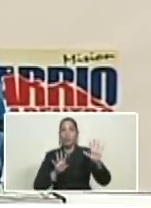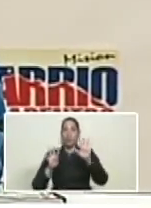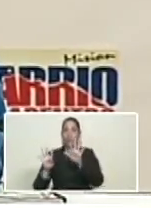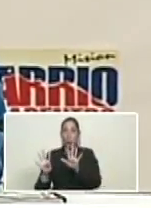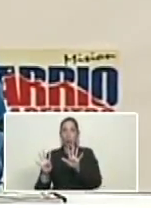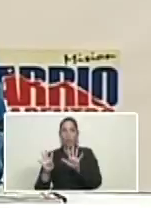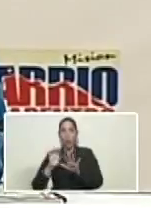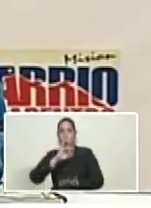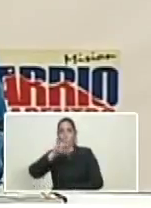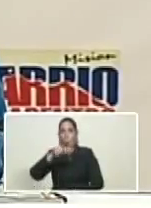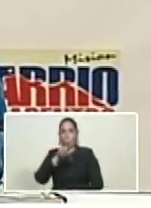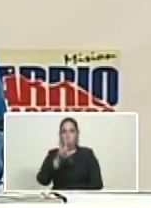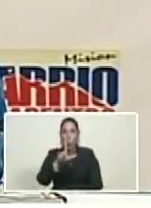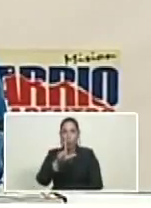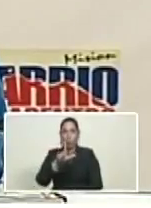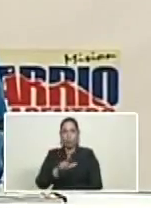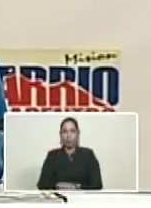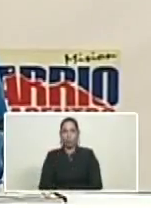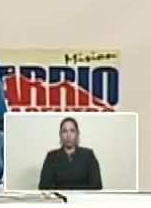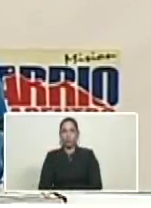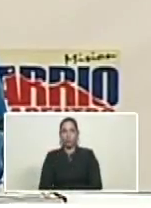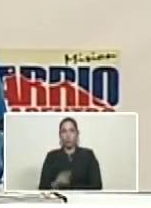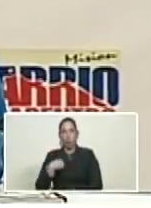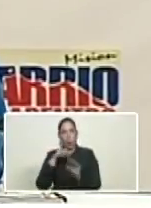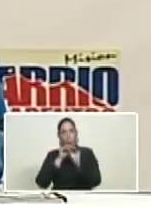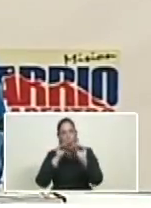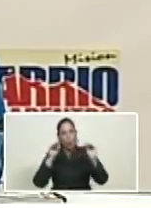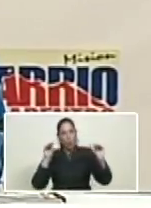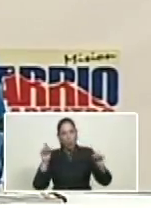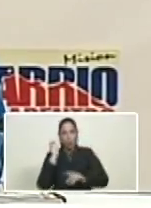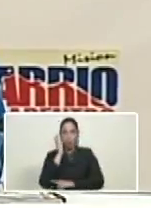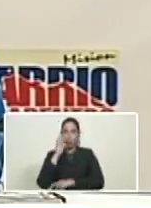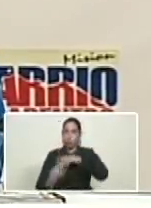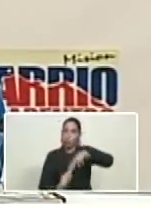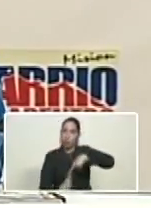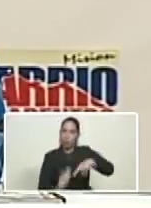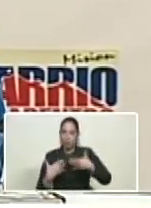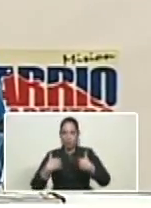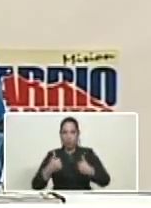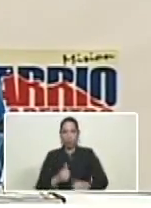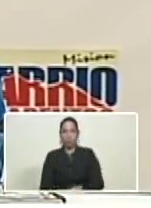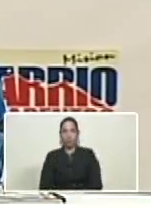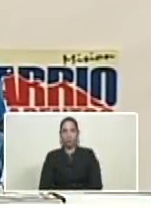de julio yo convoqué al Congreso Revolucionario de la Salud.